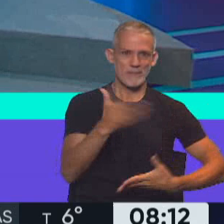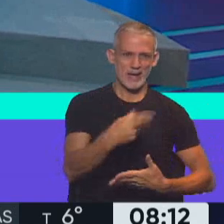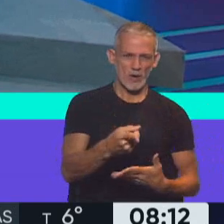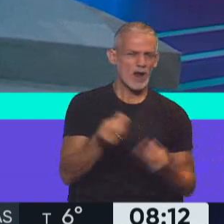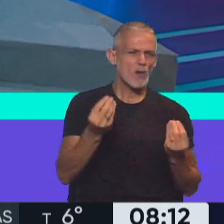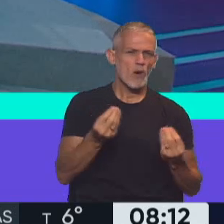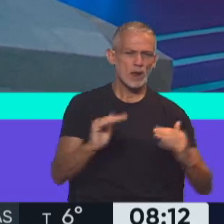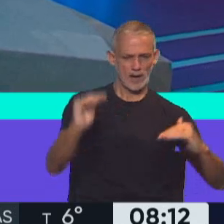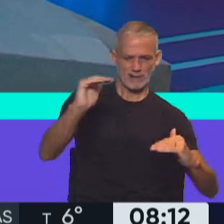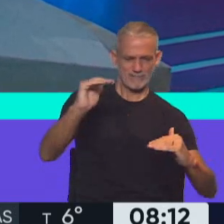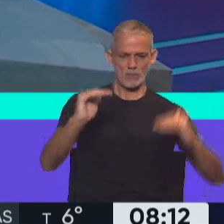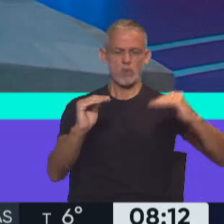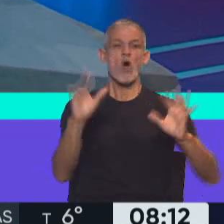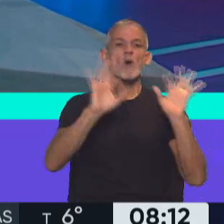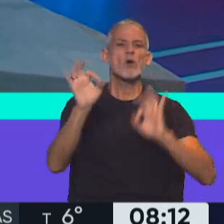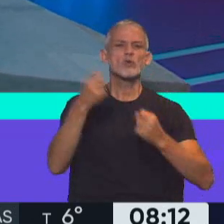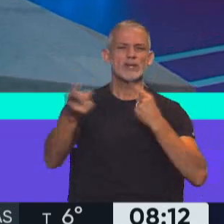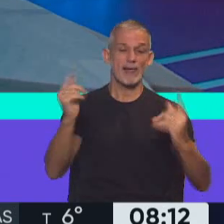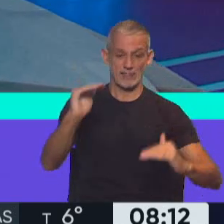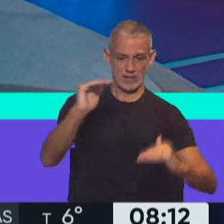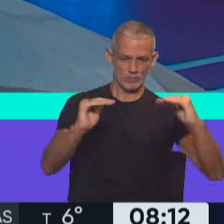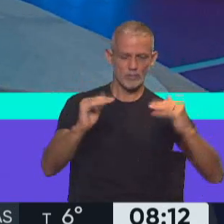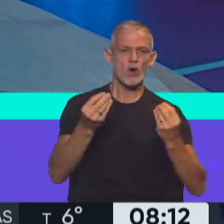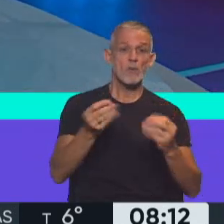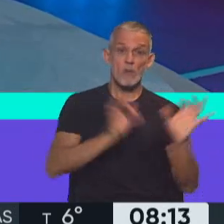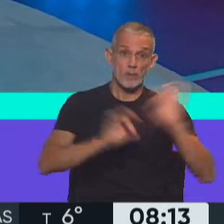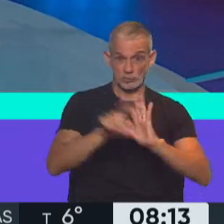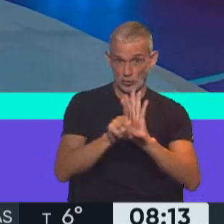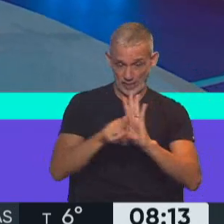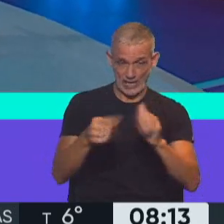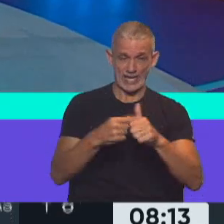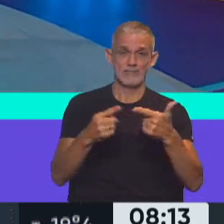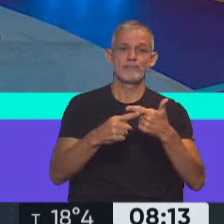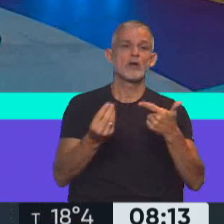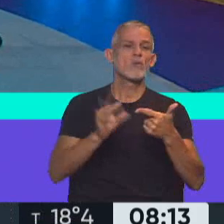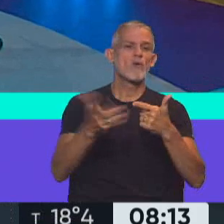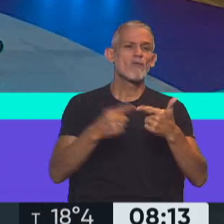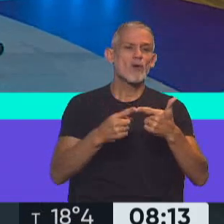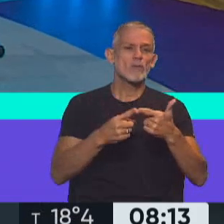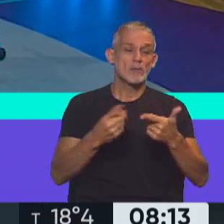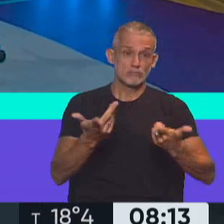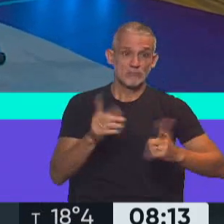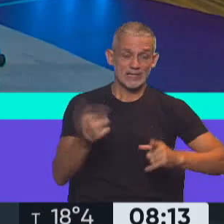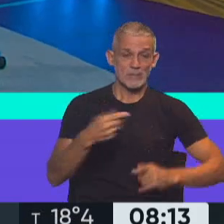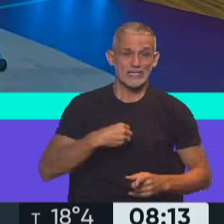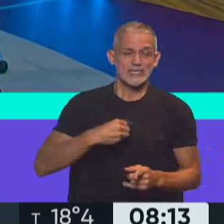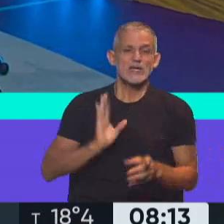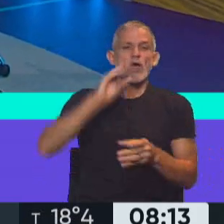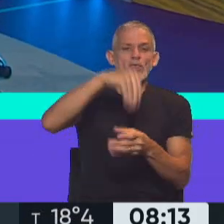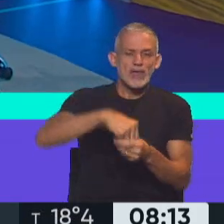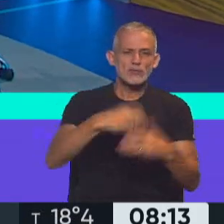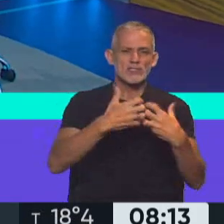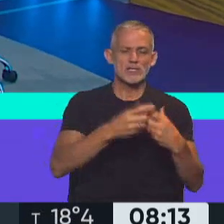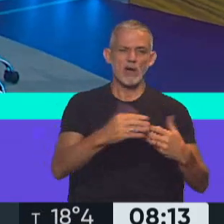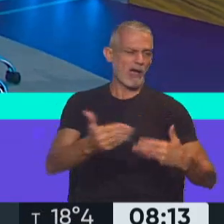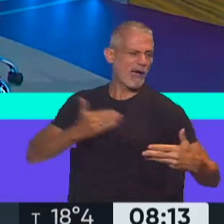es igualar las oportunidades. ¿A través de qué? De proyectos de ley, a través de sentirnos parte del sistema y